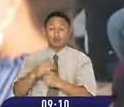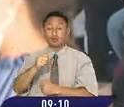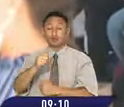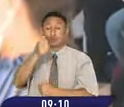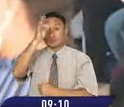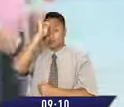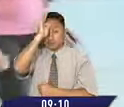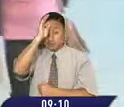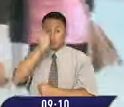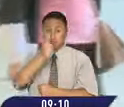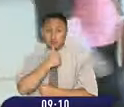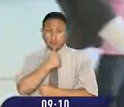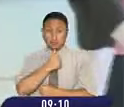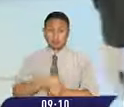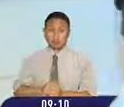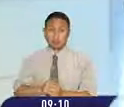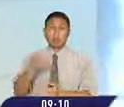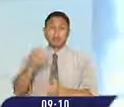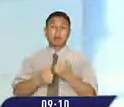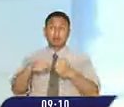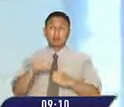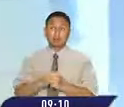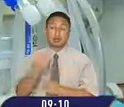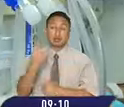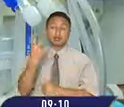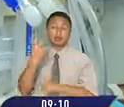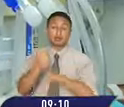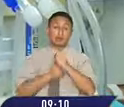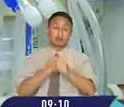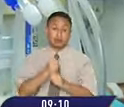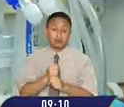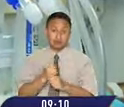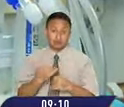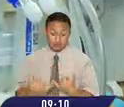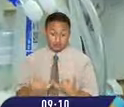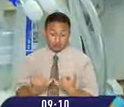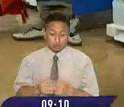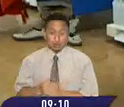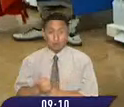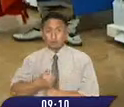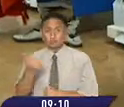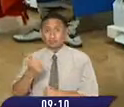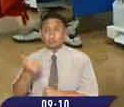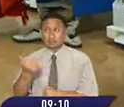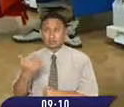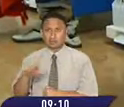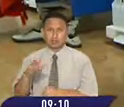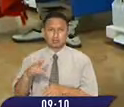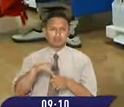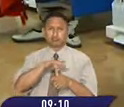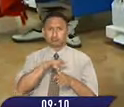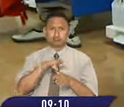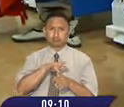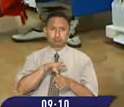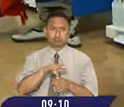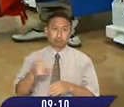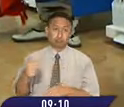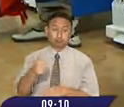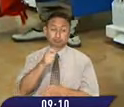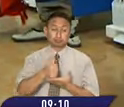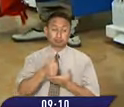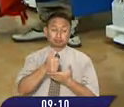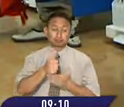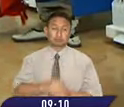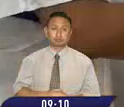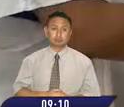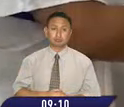Privados, un problema que lleva exactamente 12 años y que hoy pone en apuros a varias instituciones que atienden a los pacientes